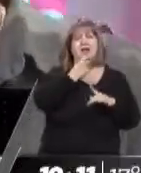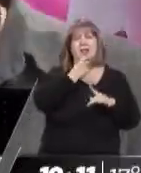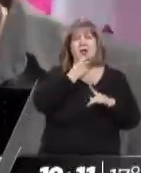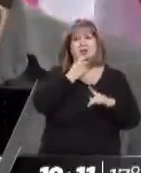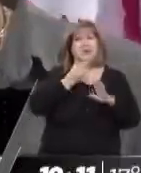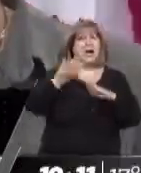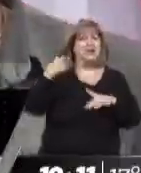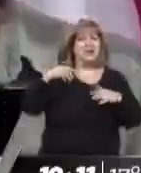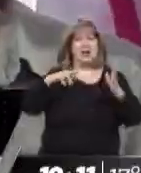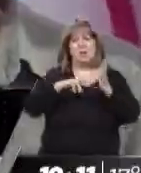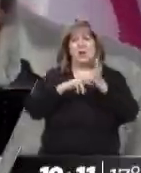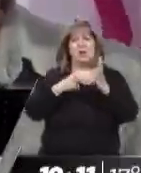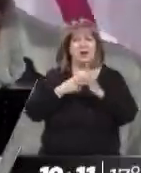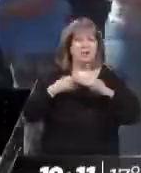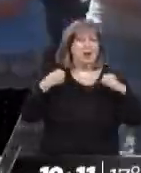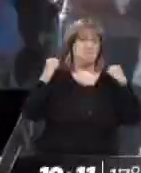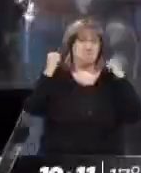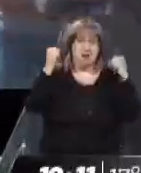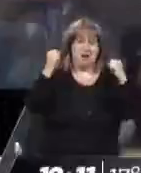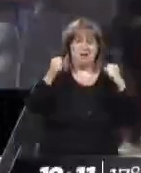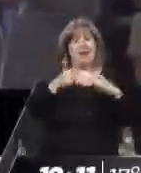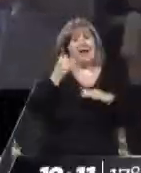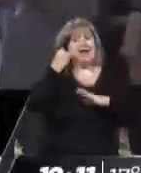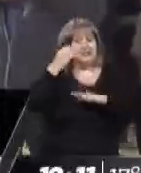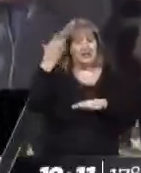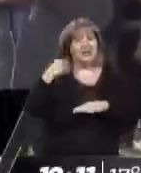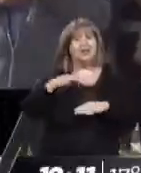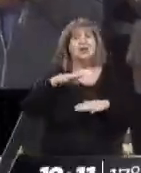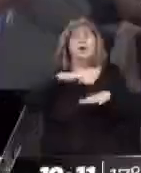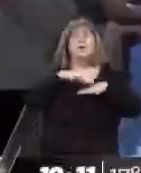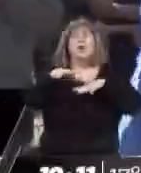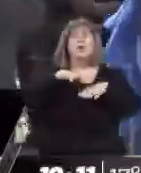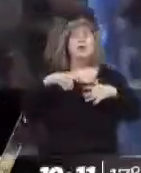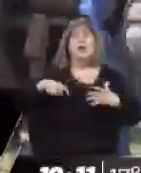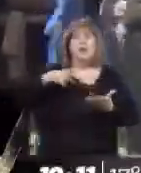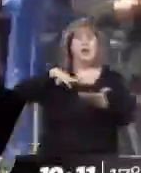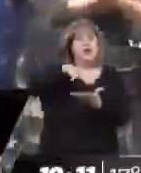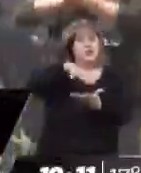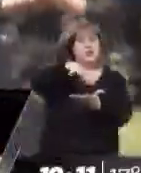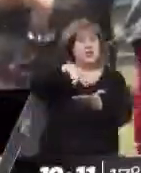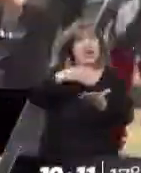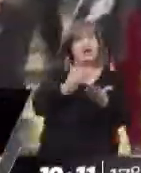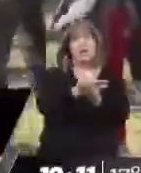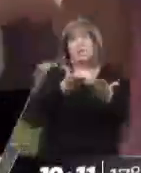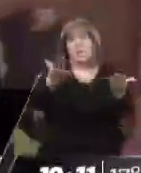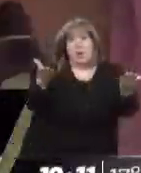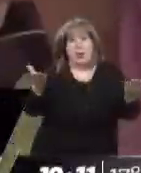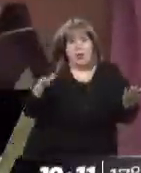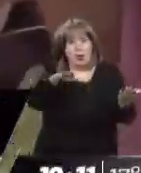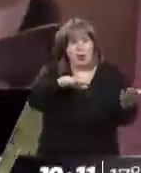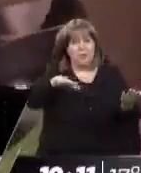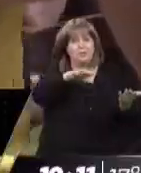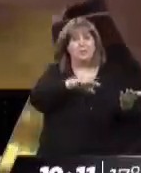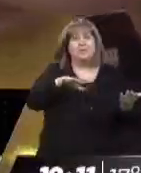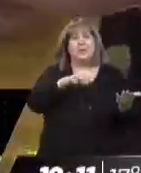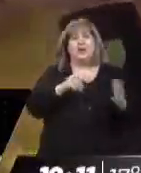mejor lugar ese para el nombre Marciano Cantero. Los movimientos populares, creemos que hay muchas cosas positivas en distintos gobiernos,